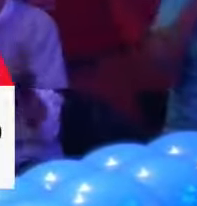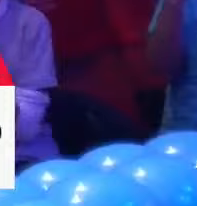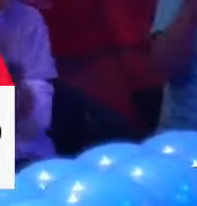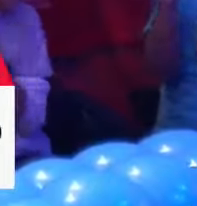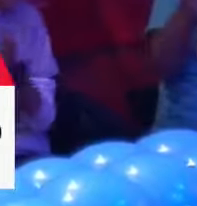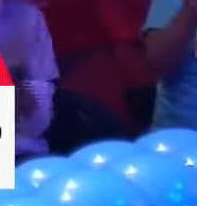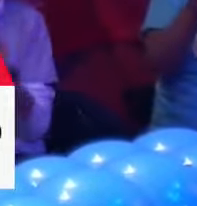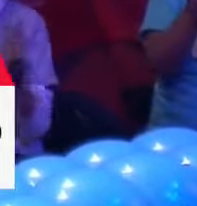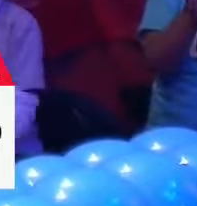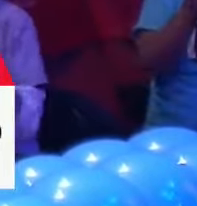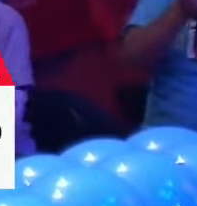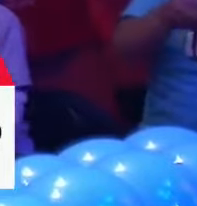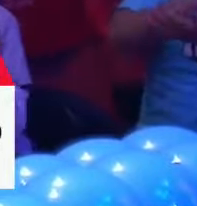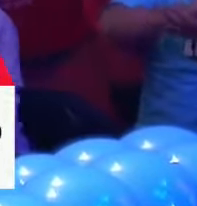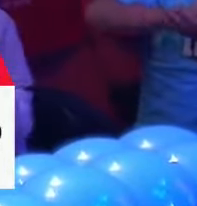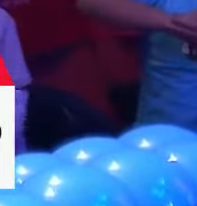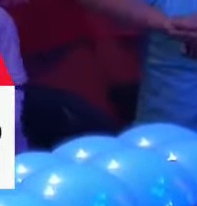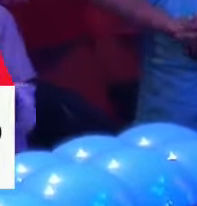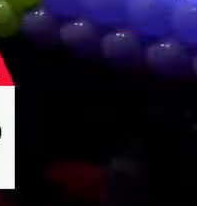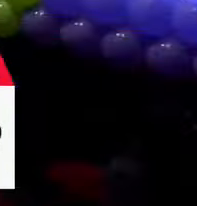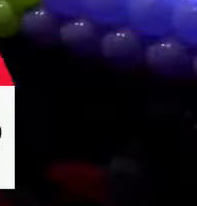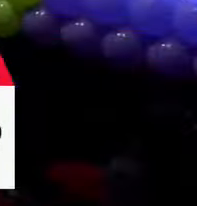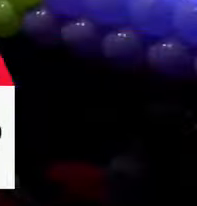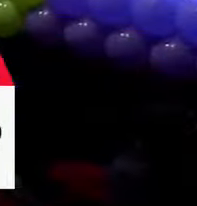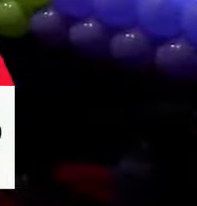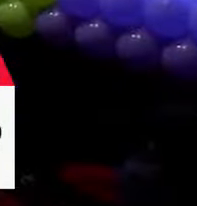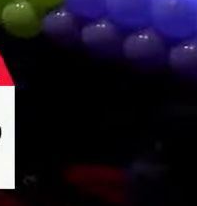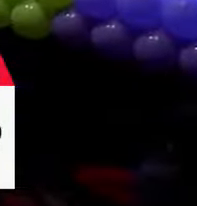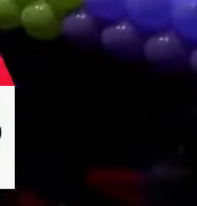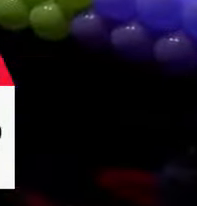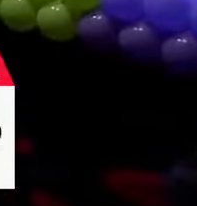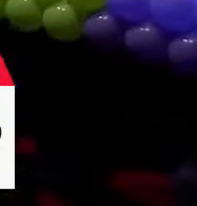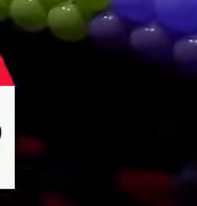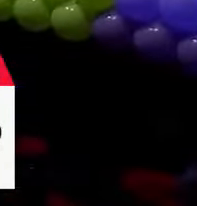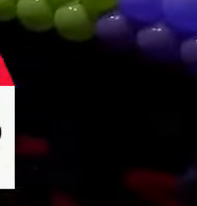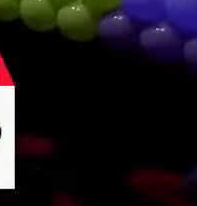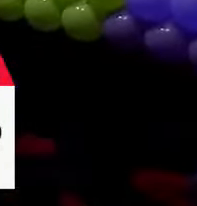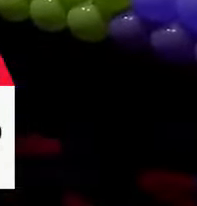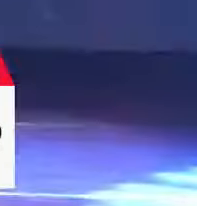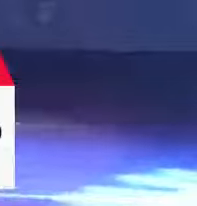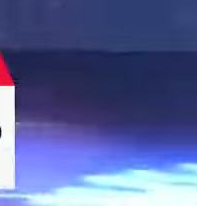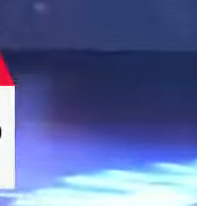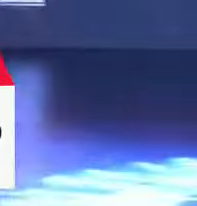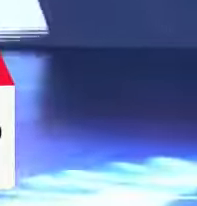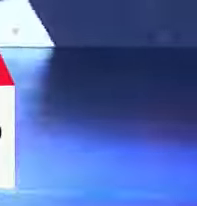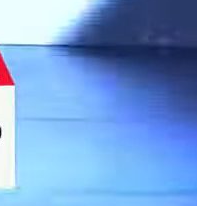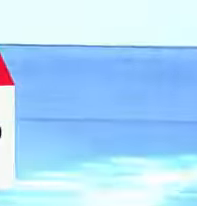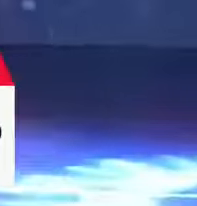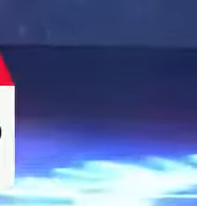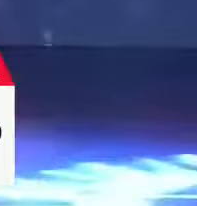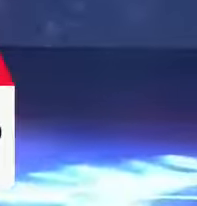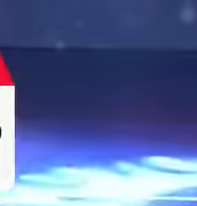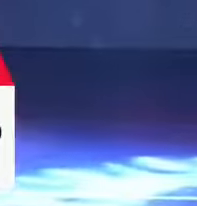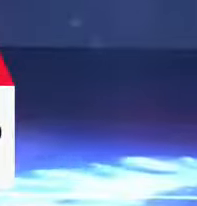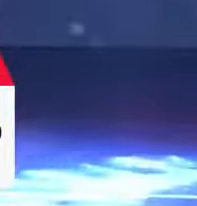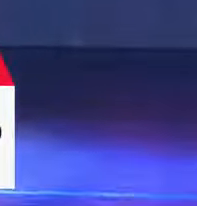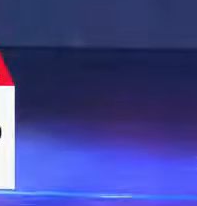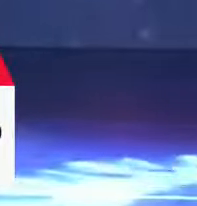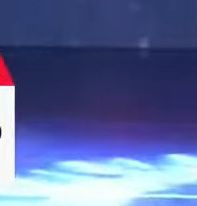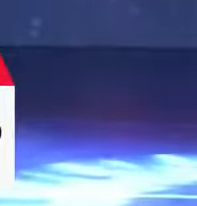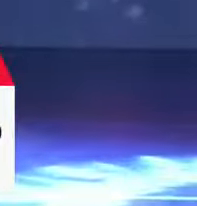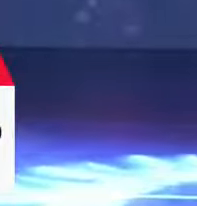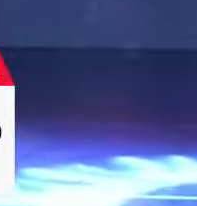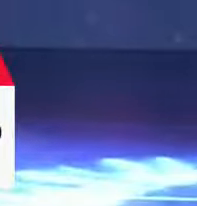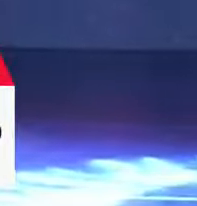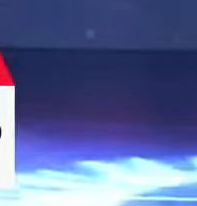parece? ¿Saltamos? Y un aplauso mucho más fuerte que lo hizo. ¡Fantástico! Damas y caballeros, niños y